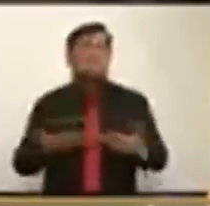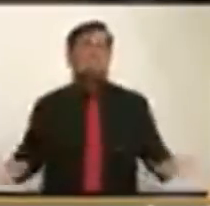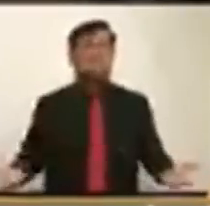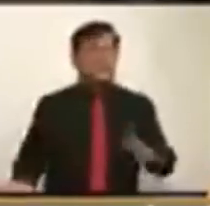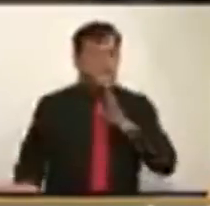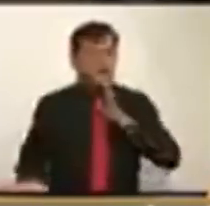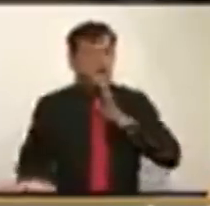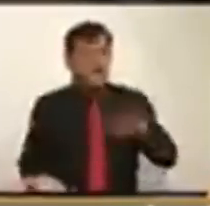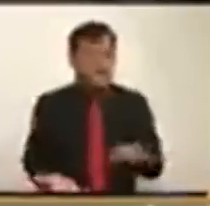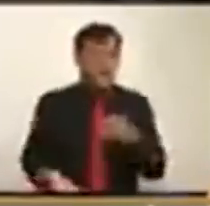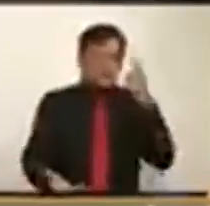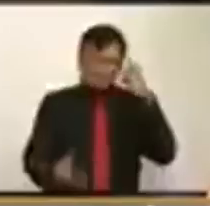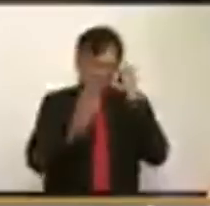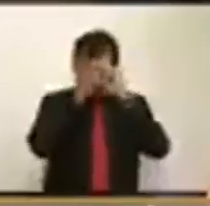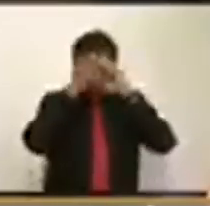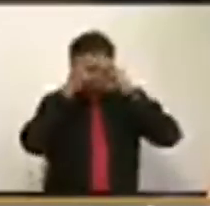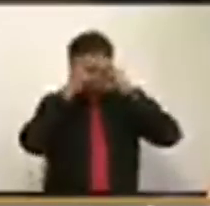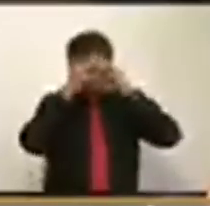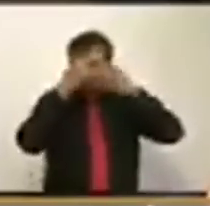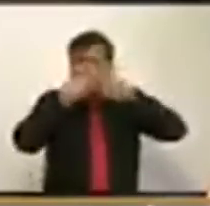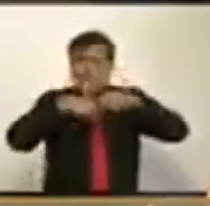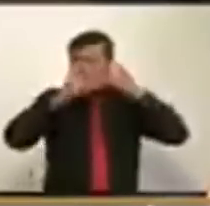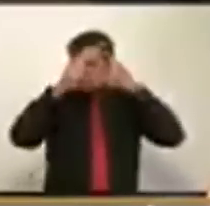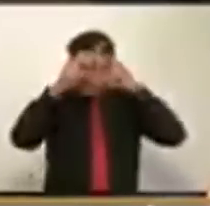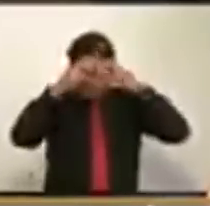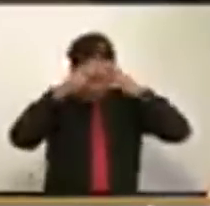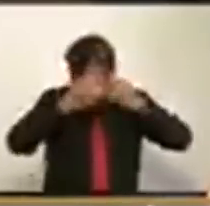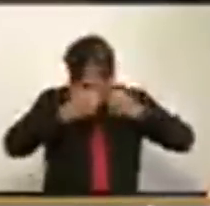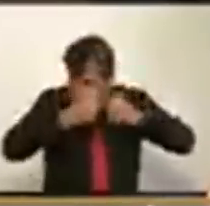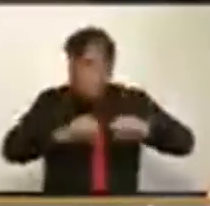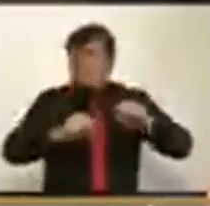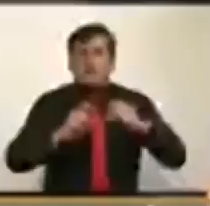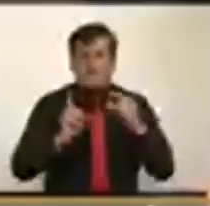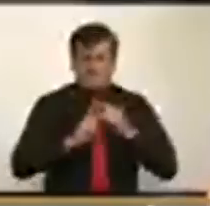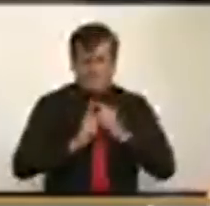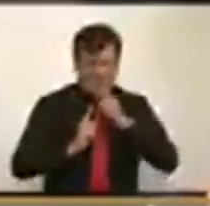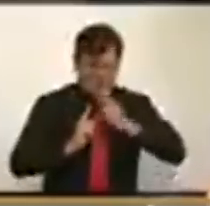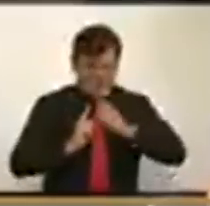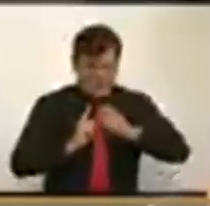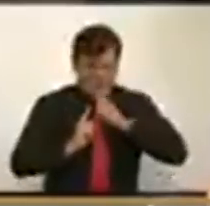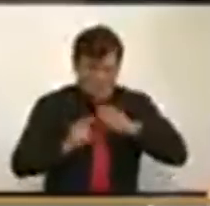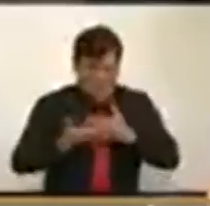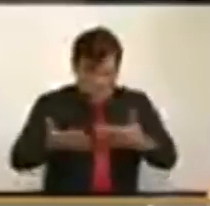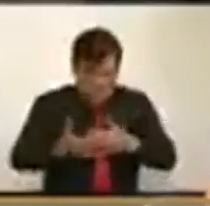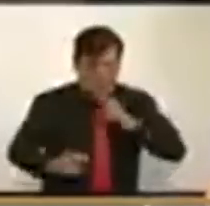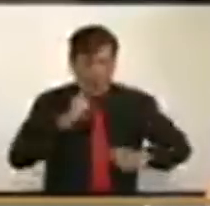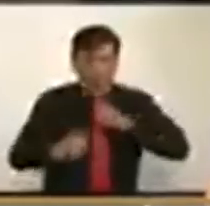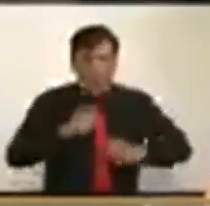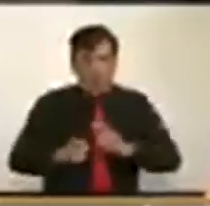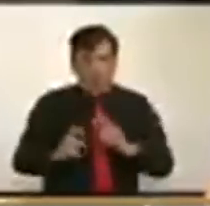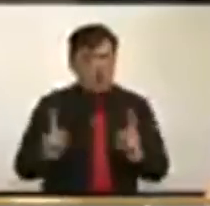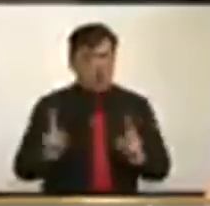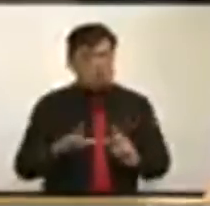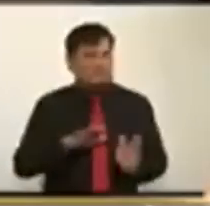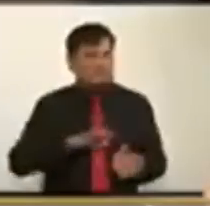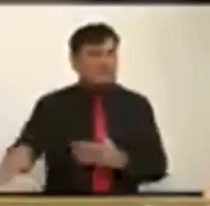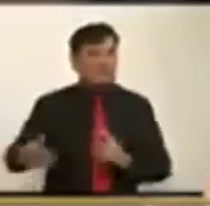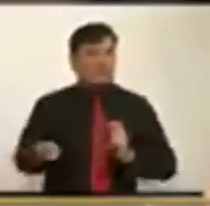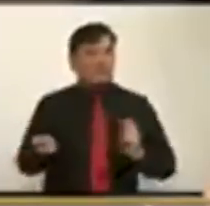haga un esfuerzo mental por quitarle del discurso las palabras del odio. Y eso le abrirá